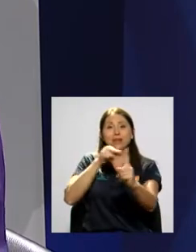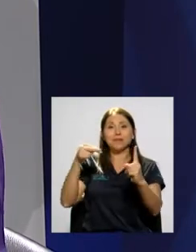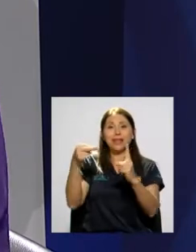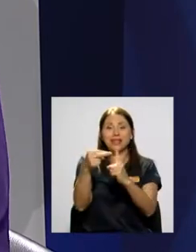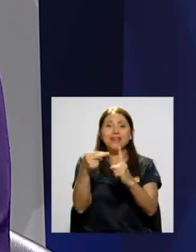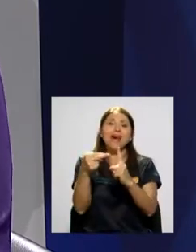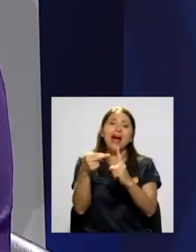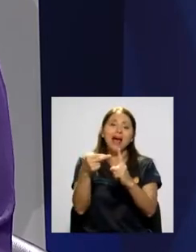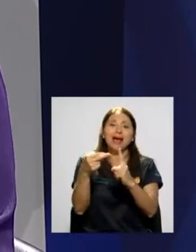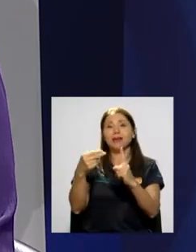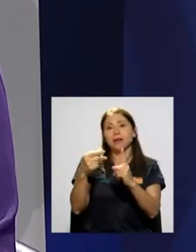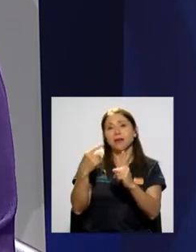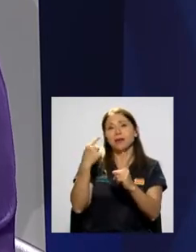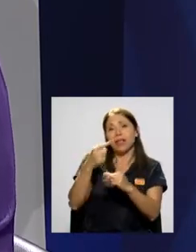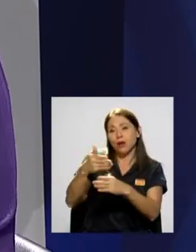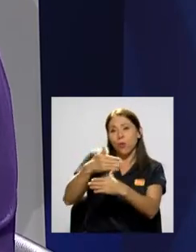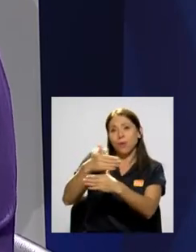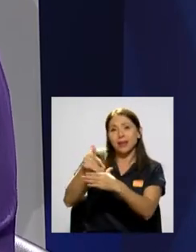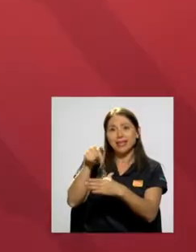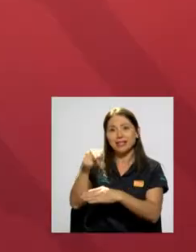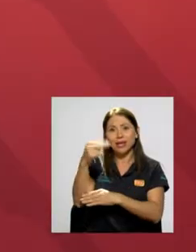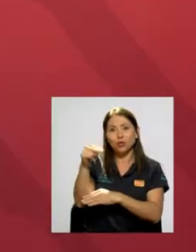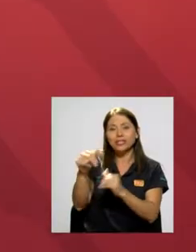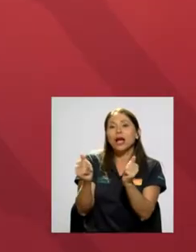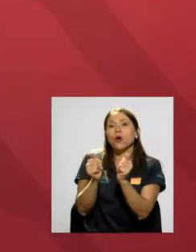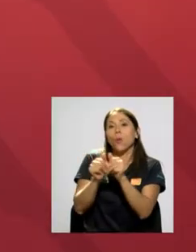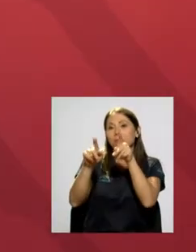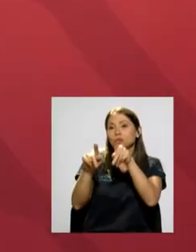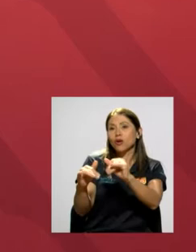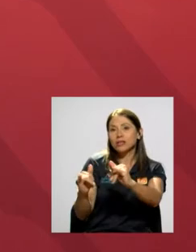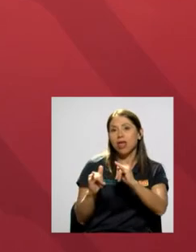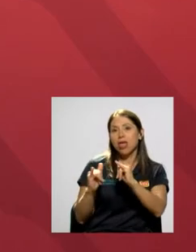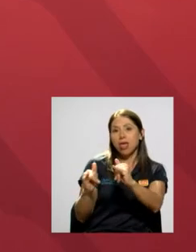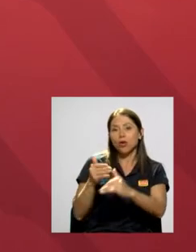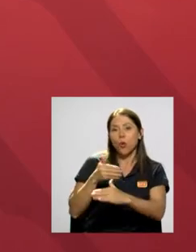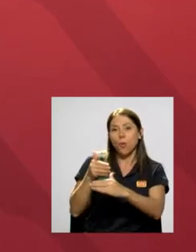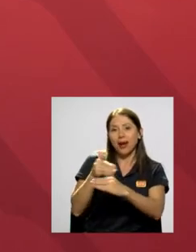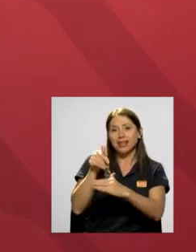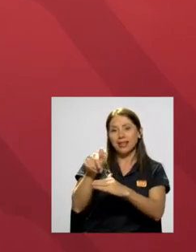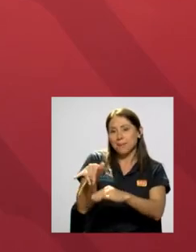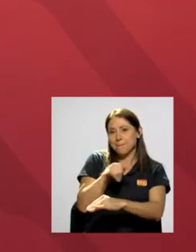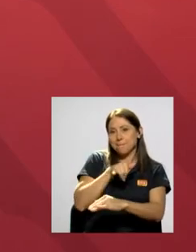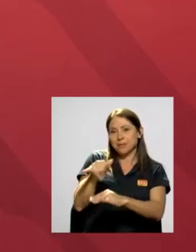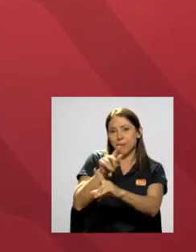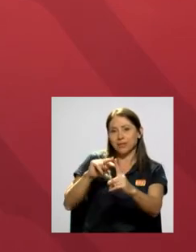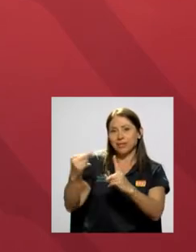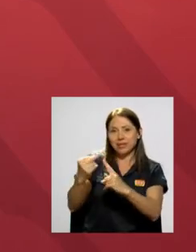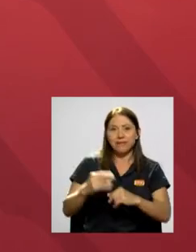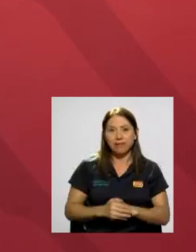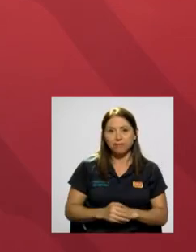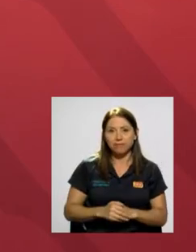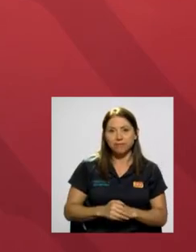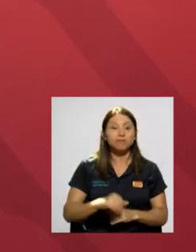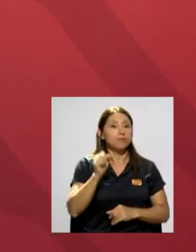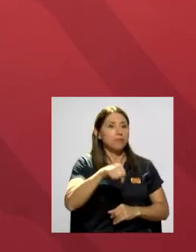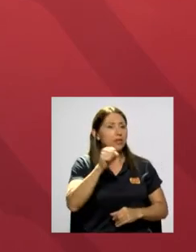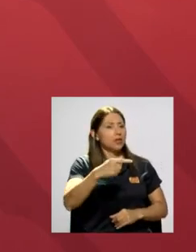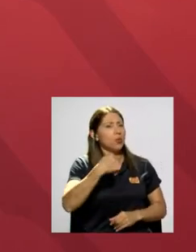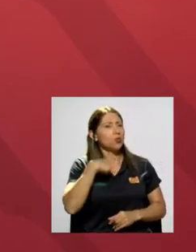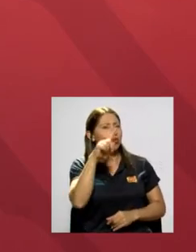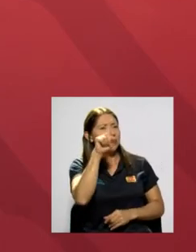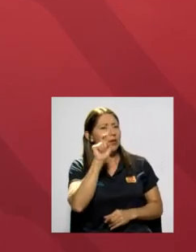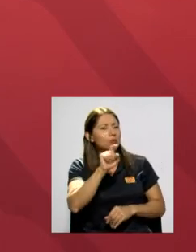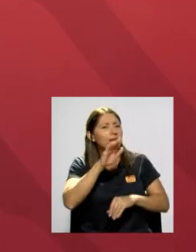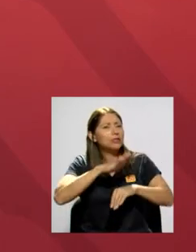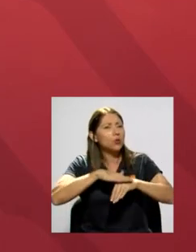menos esa perspectiva. Sí, eso también lo lleva a uno a hacerse otras preguntas sobre estos medios